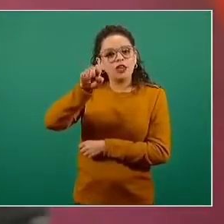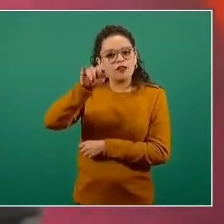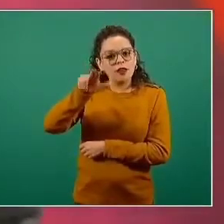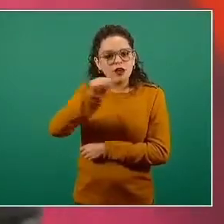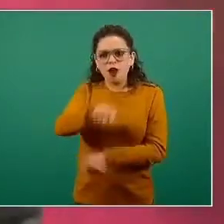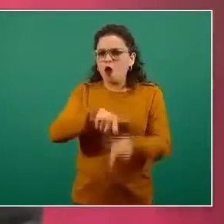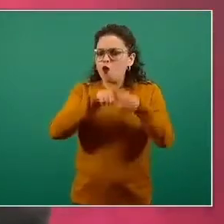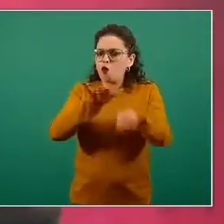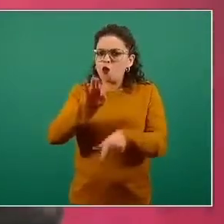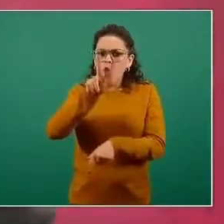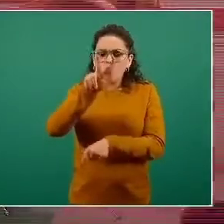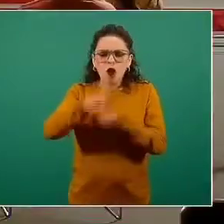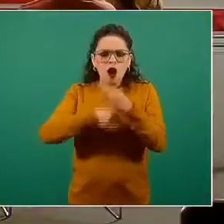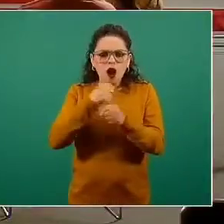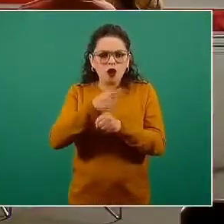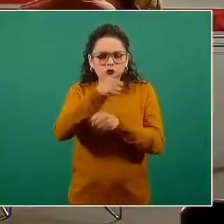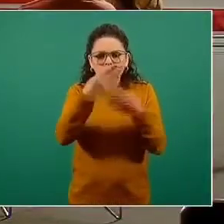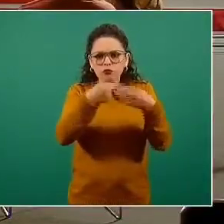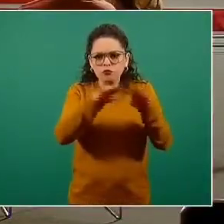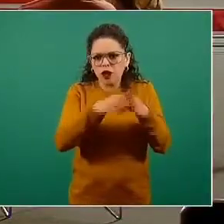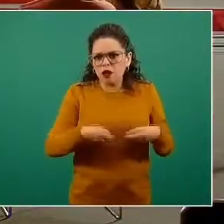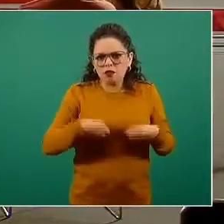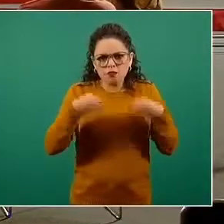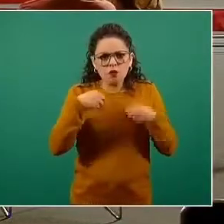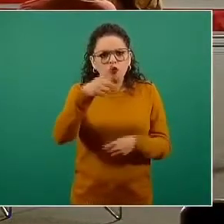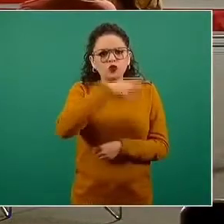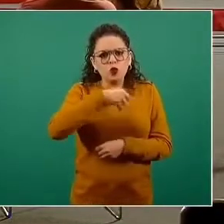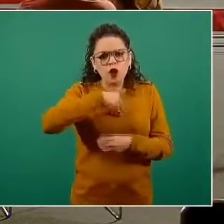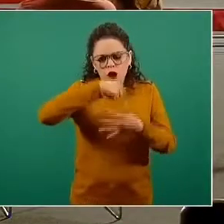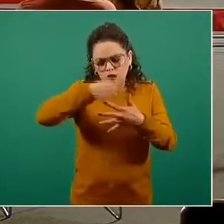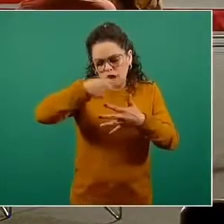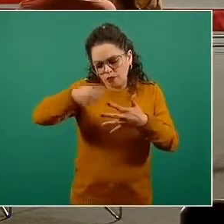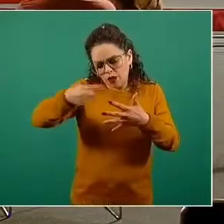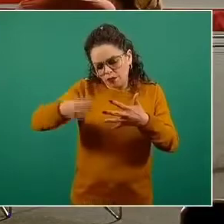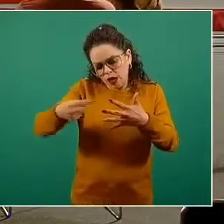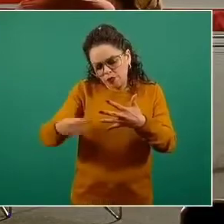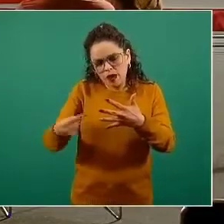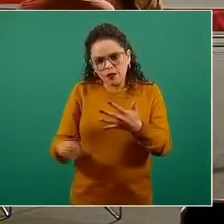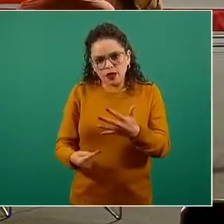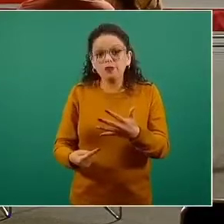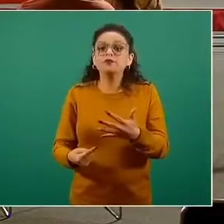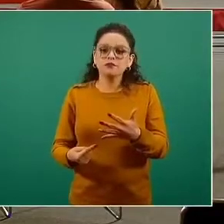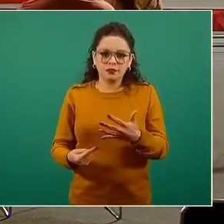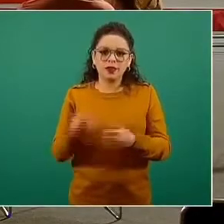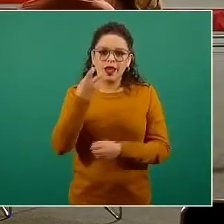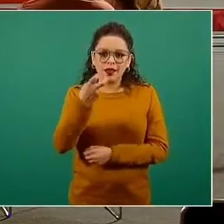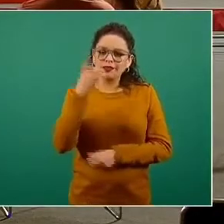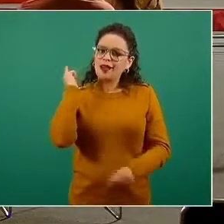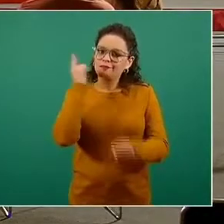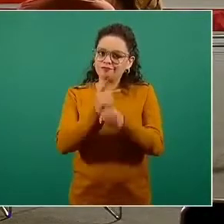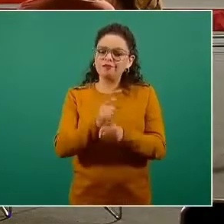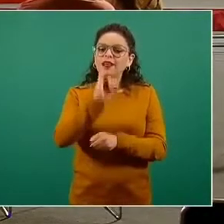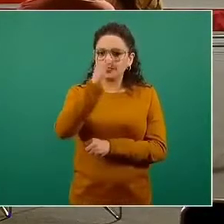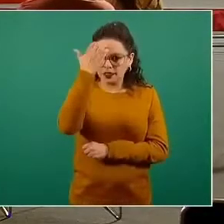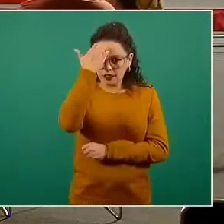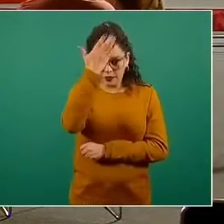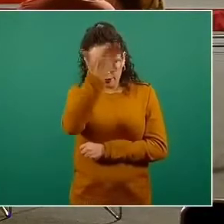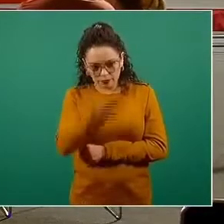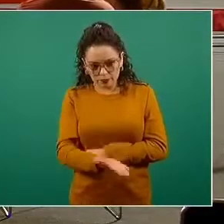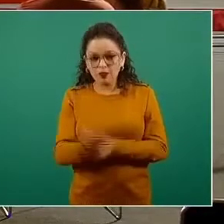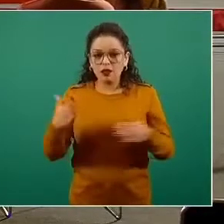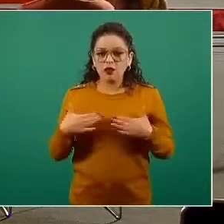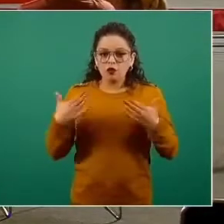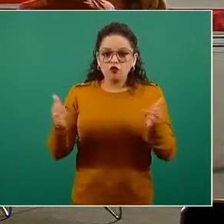años, tiene a los hijos Perengano, Perenseco y Sutano, ta, ta, ta, y hay un mecanismo de reconocimiento en la confianza